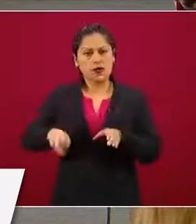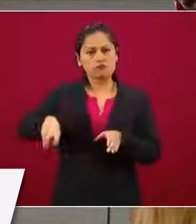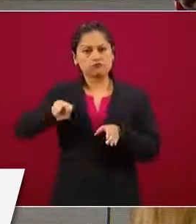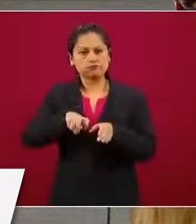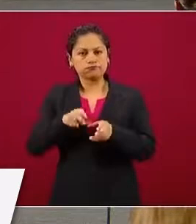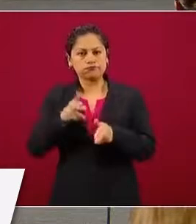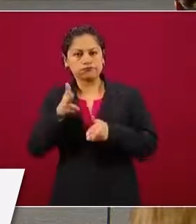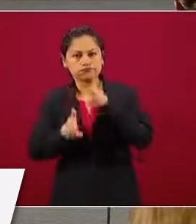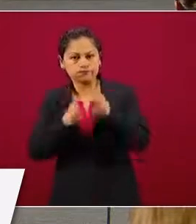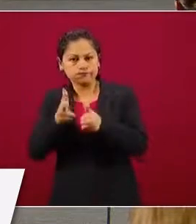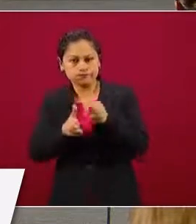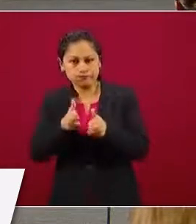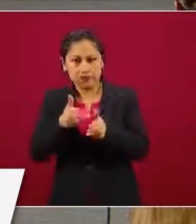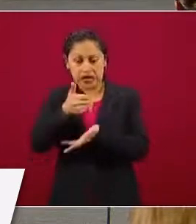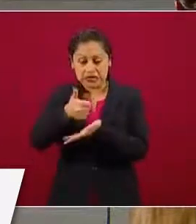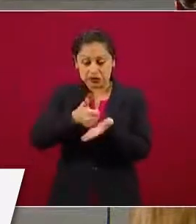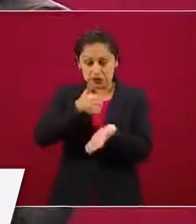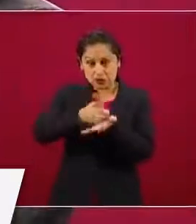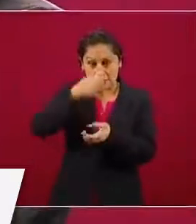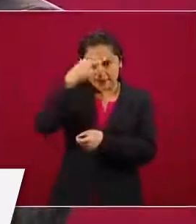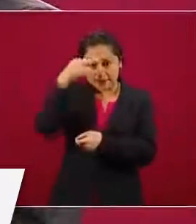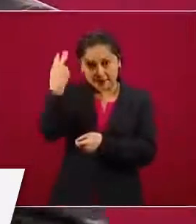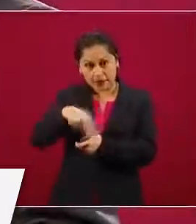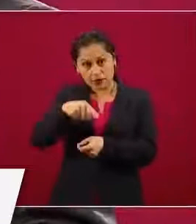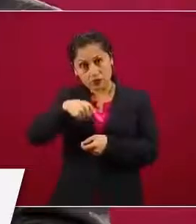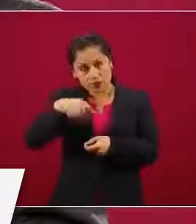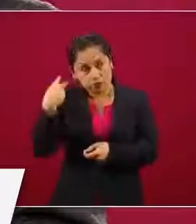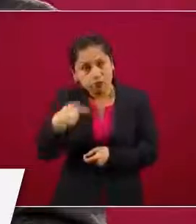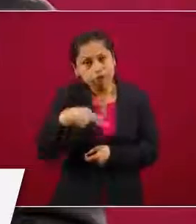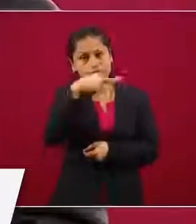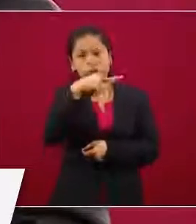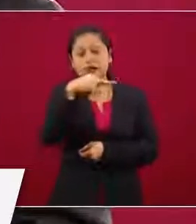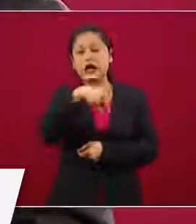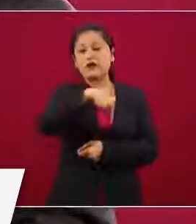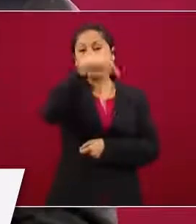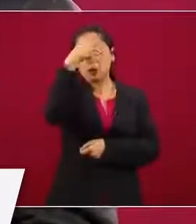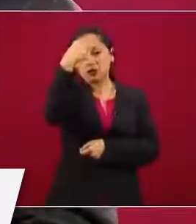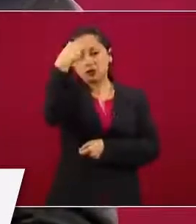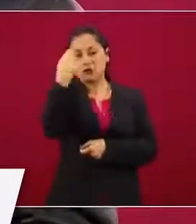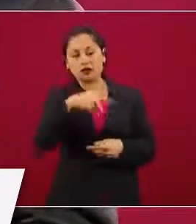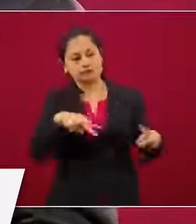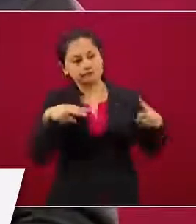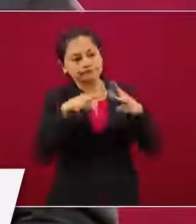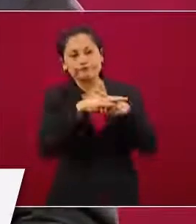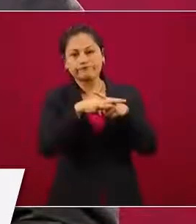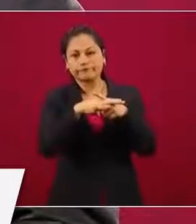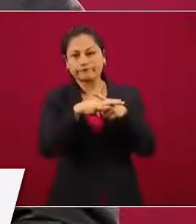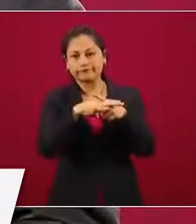de la Ciudad de México al norte a combatir la insurgencia.